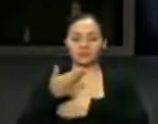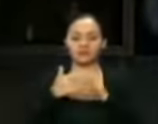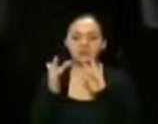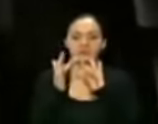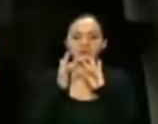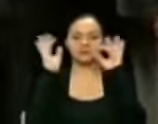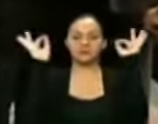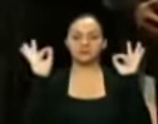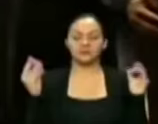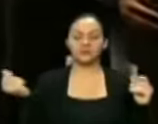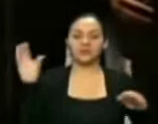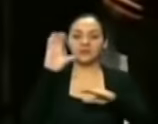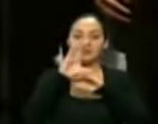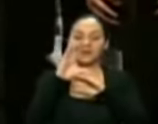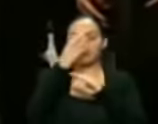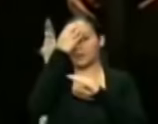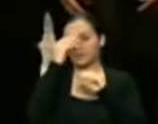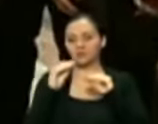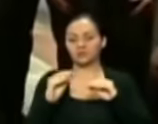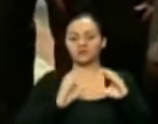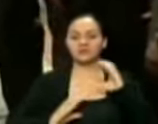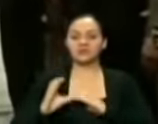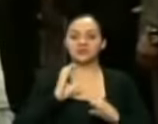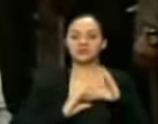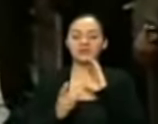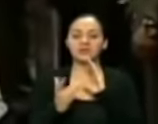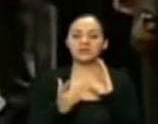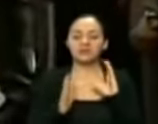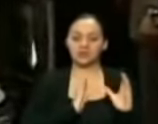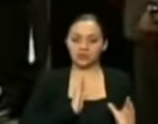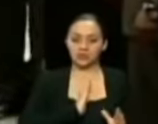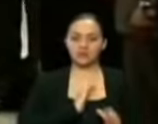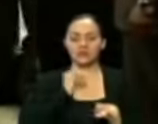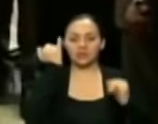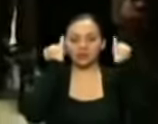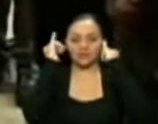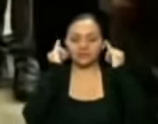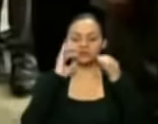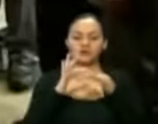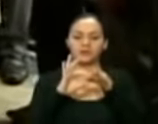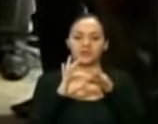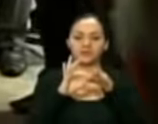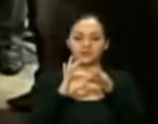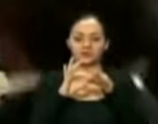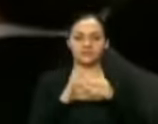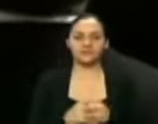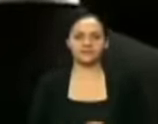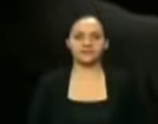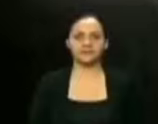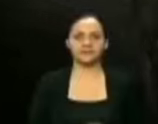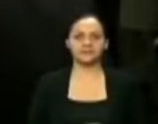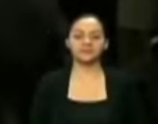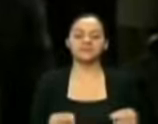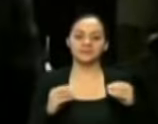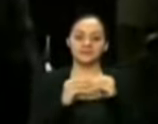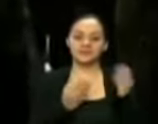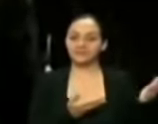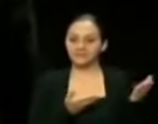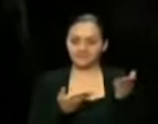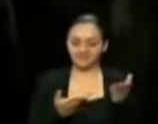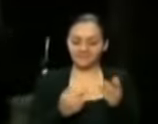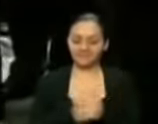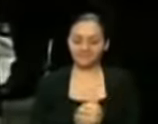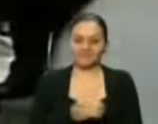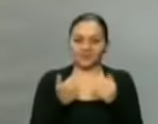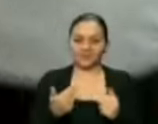conectividad, inversiones, educación, ciencia, tecnología e innovación y cooperación. Los dejamos con las imágenes de